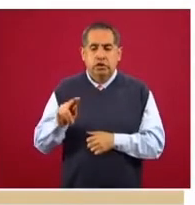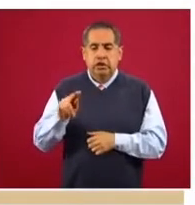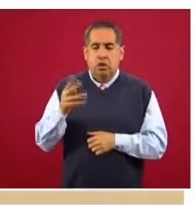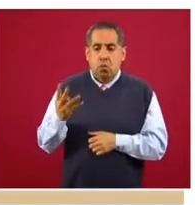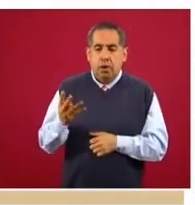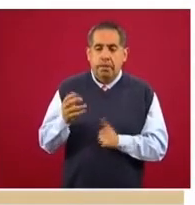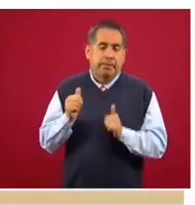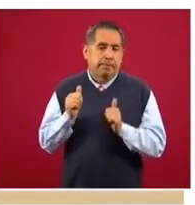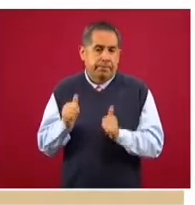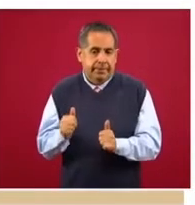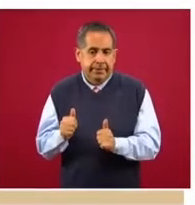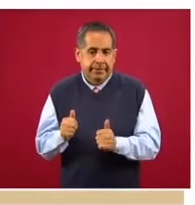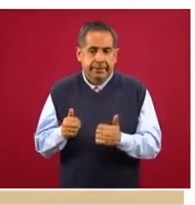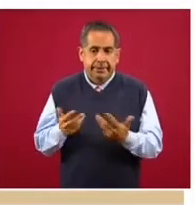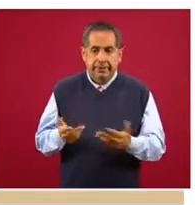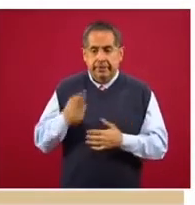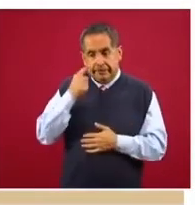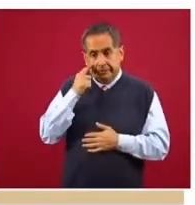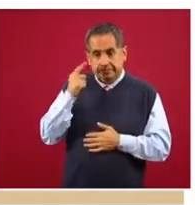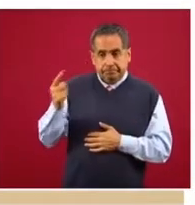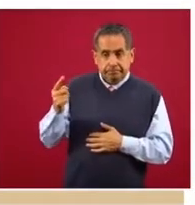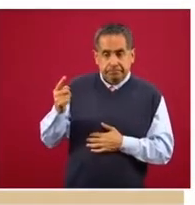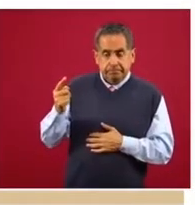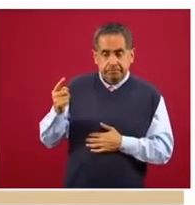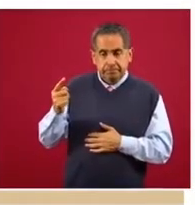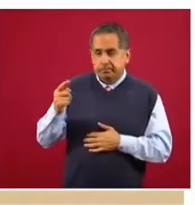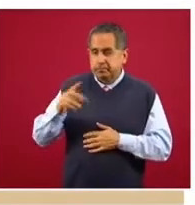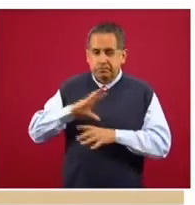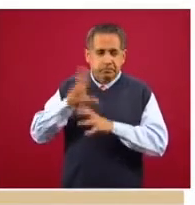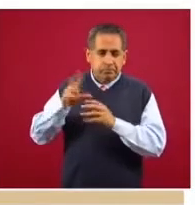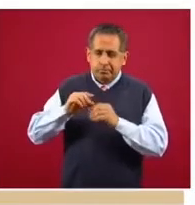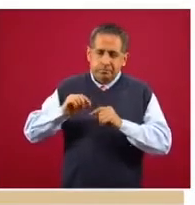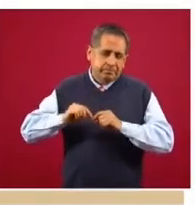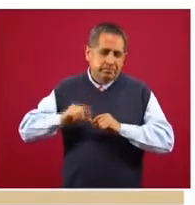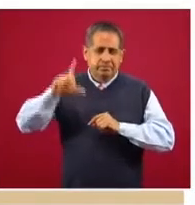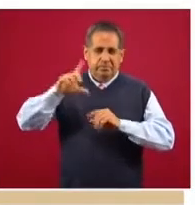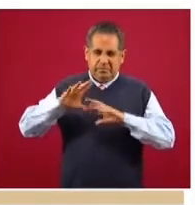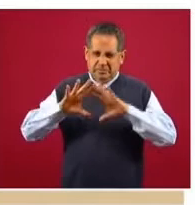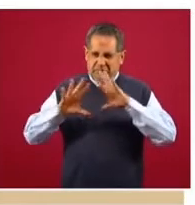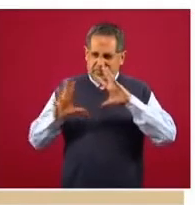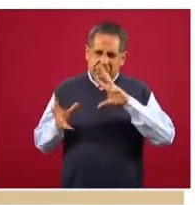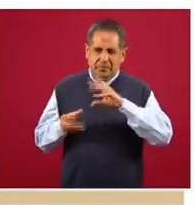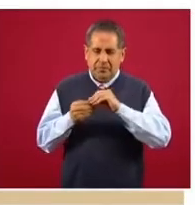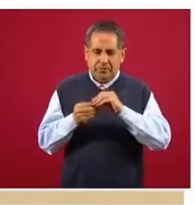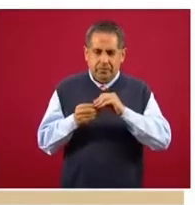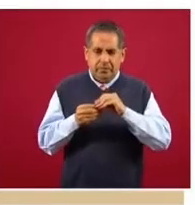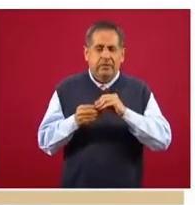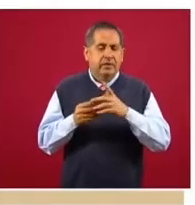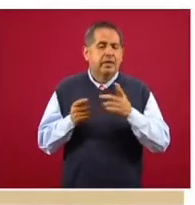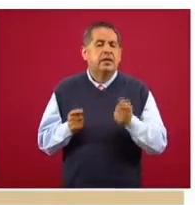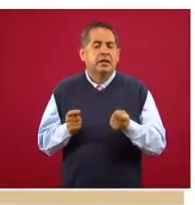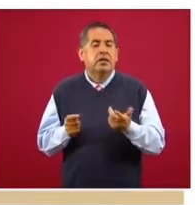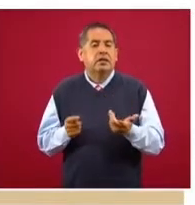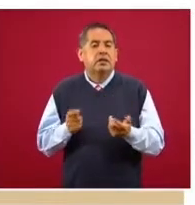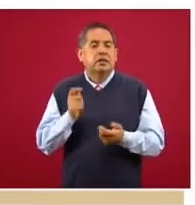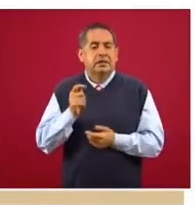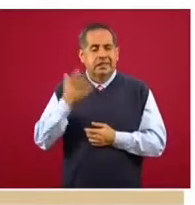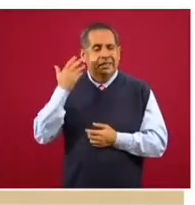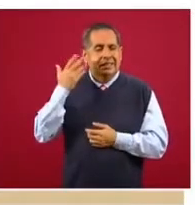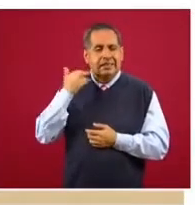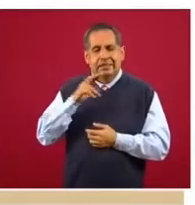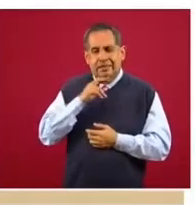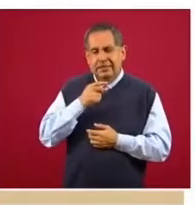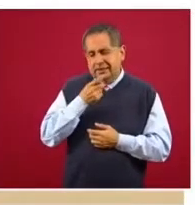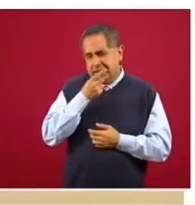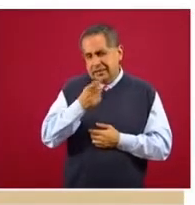442,884. Y podemos ver en el tamaño, en la altura total de la suma de las tres barras, lo que veníamos ya